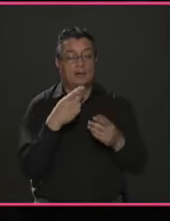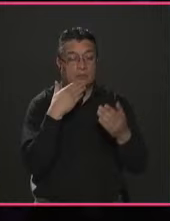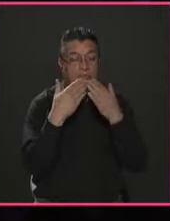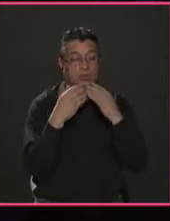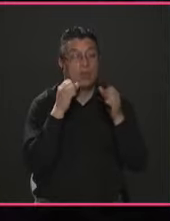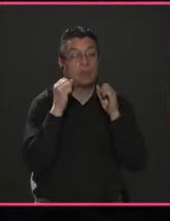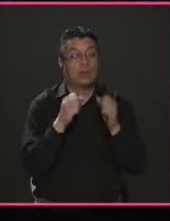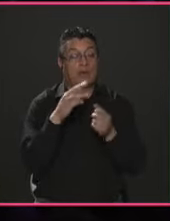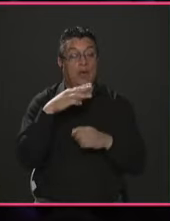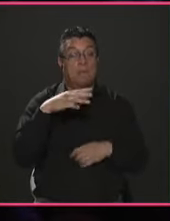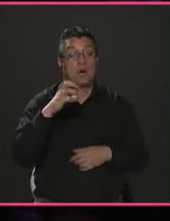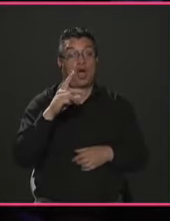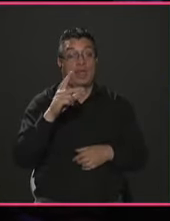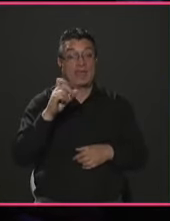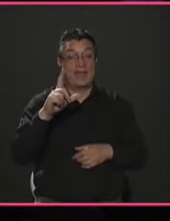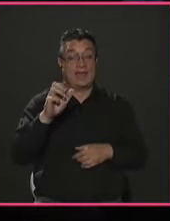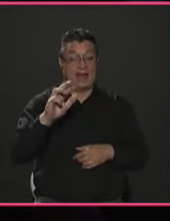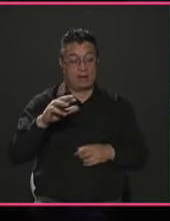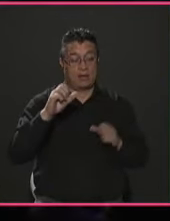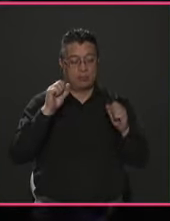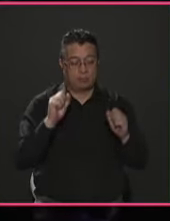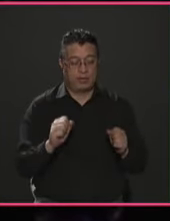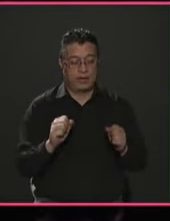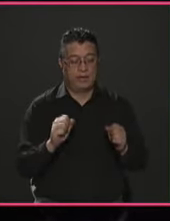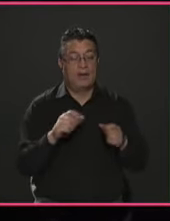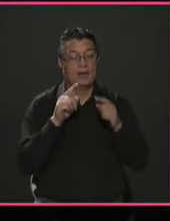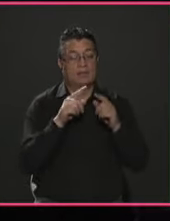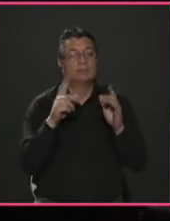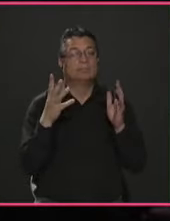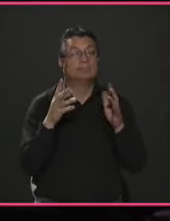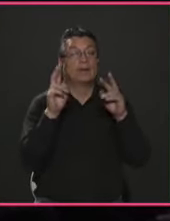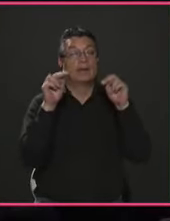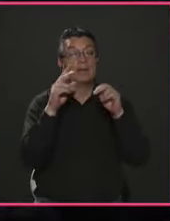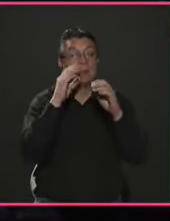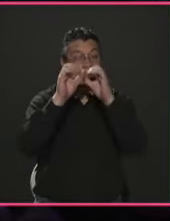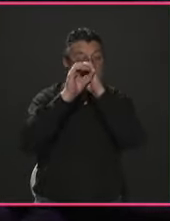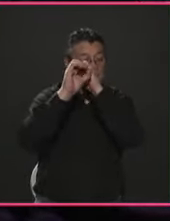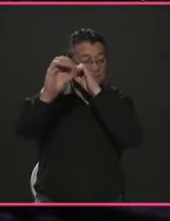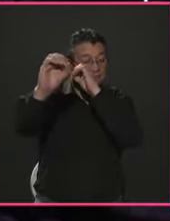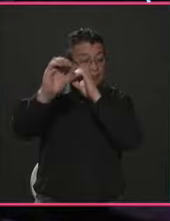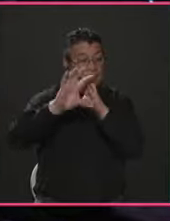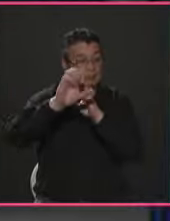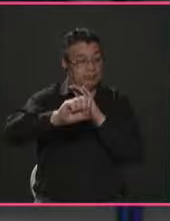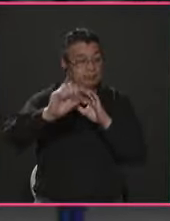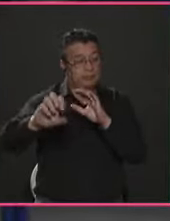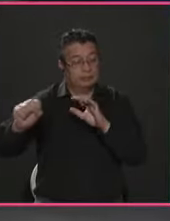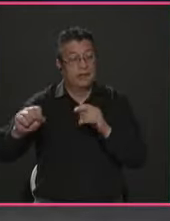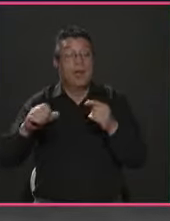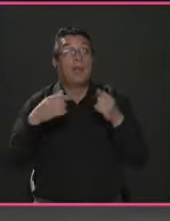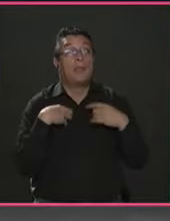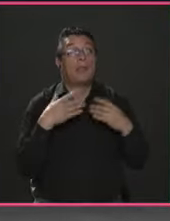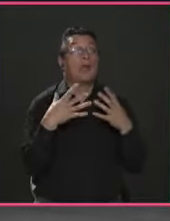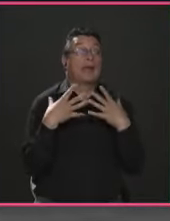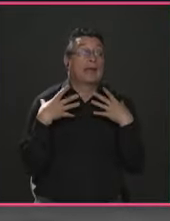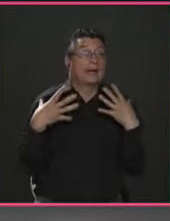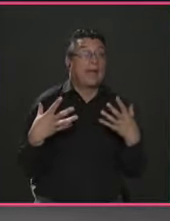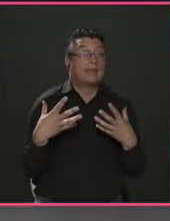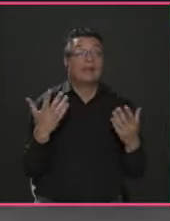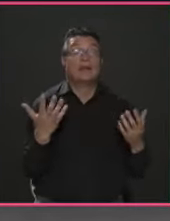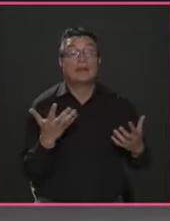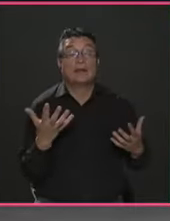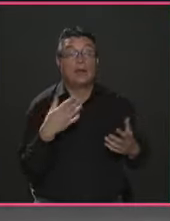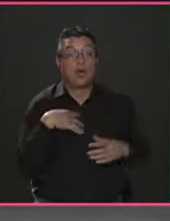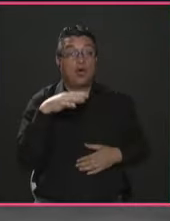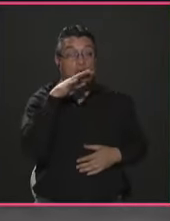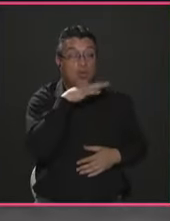podía modelar cierto eh punto de vista de de predicción proyectivo cierto De dónde viene lo grande porque Primero estamos